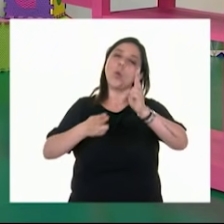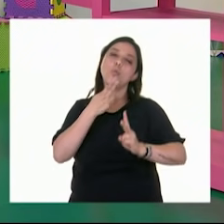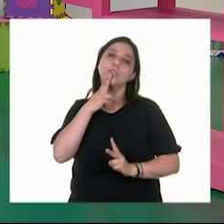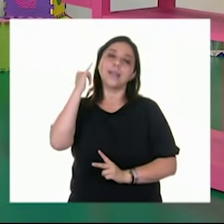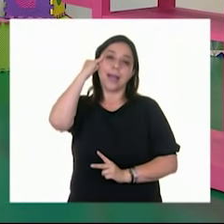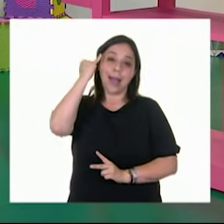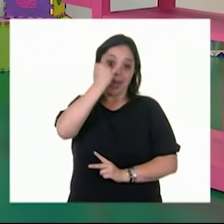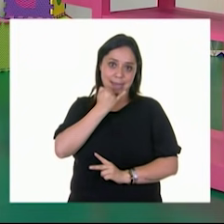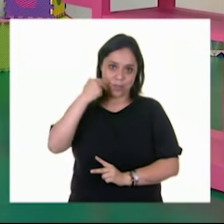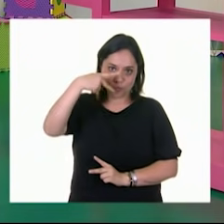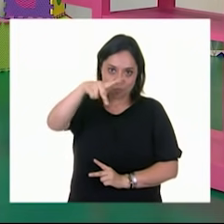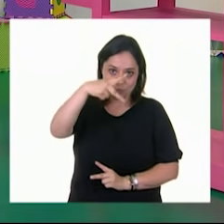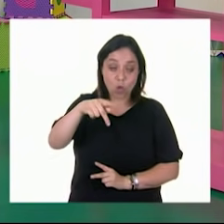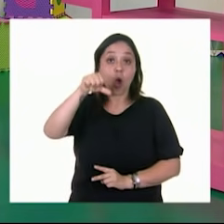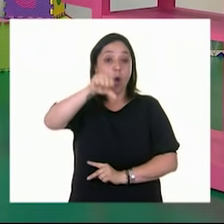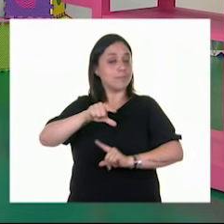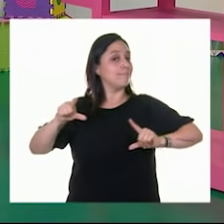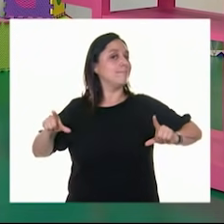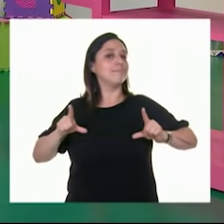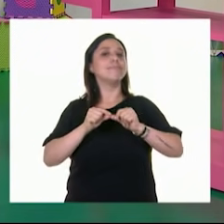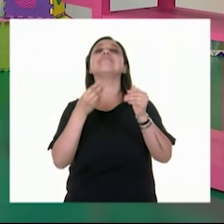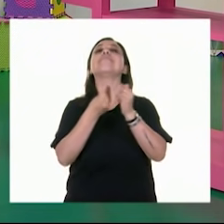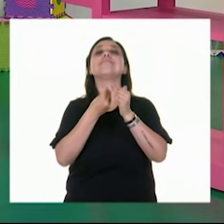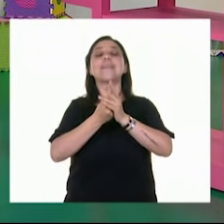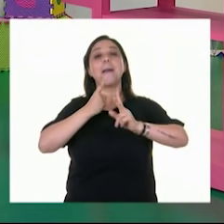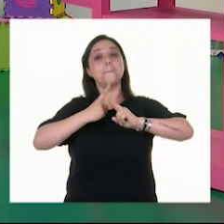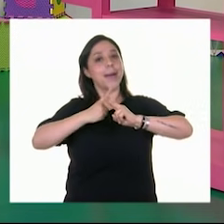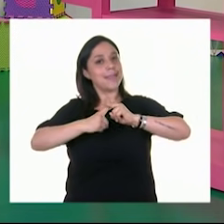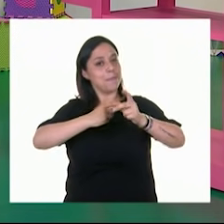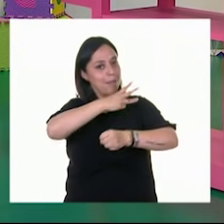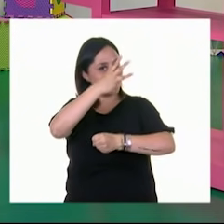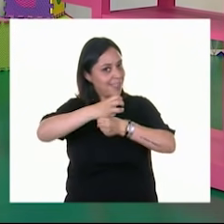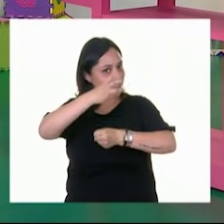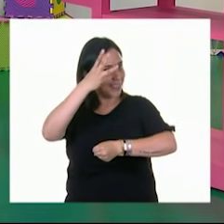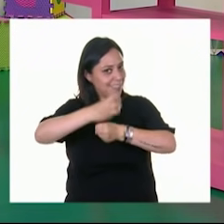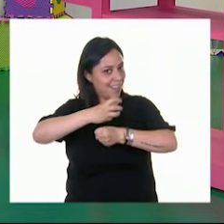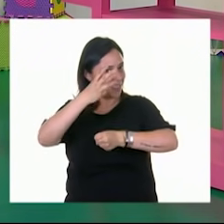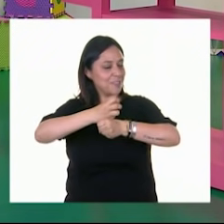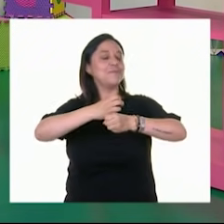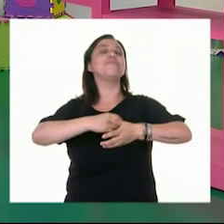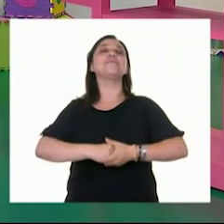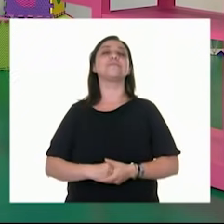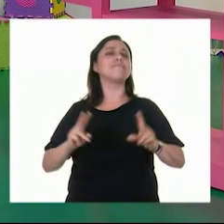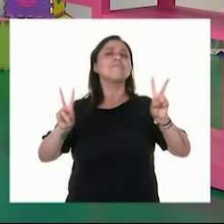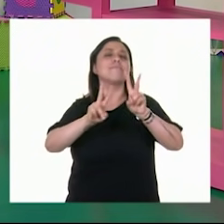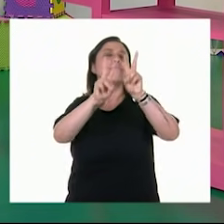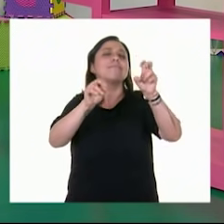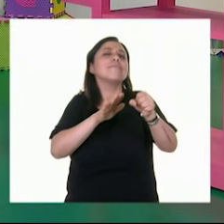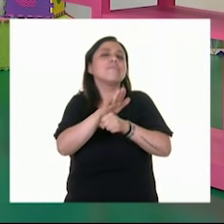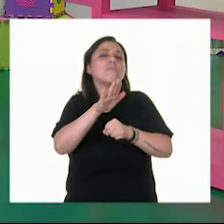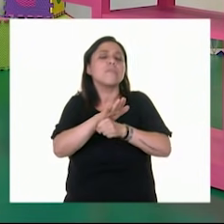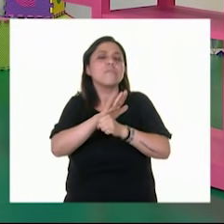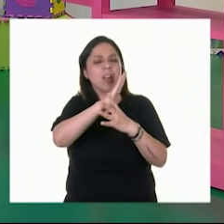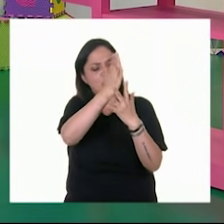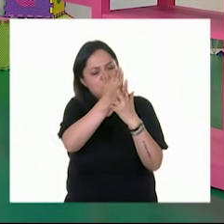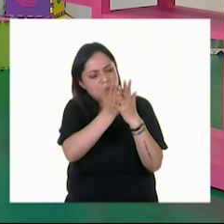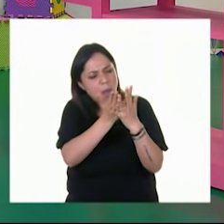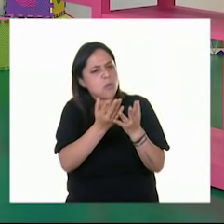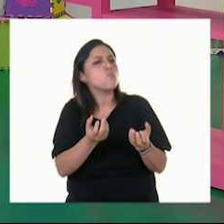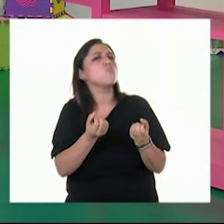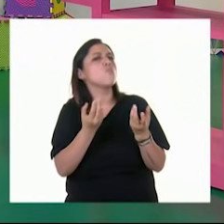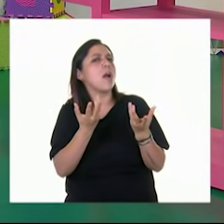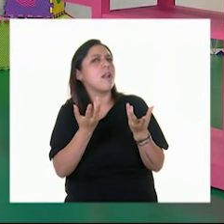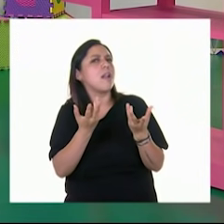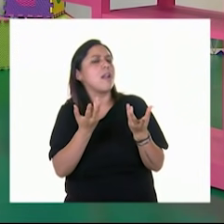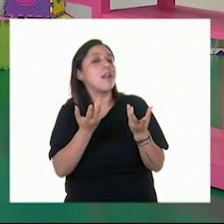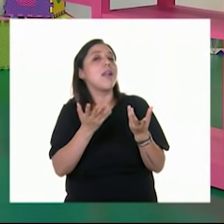materna. Por hoy hemos terminado con la clase de matemáticas de tercer grado de primaria. El tema fue, ¿qué parte es? Esperamos